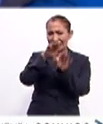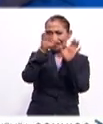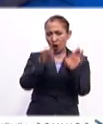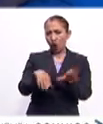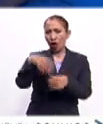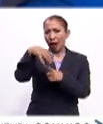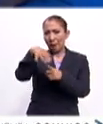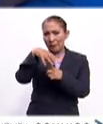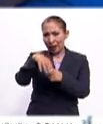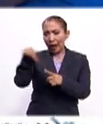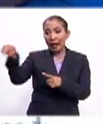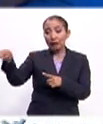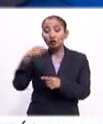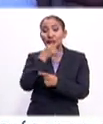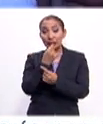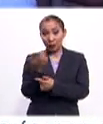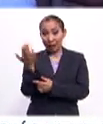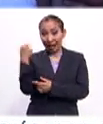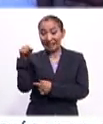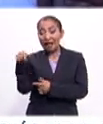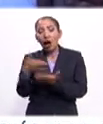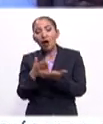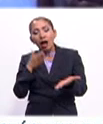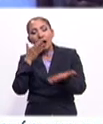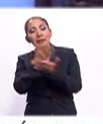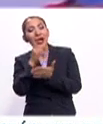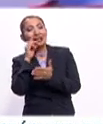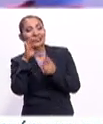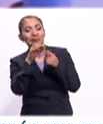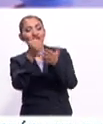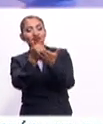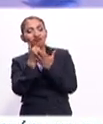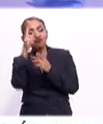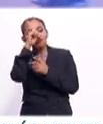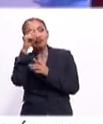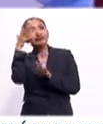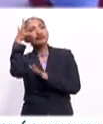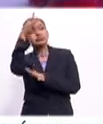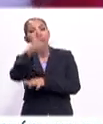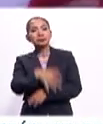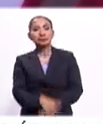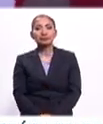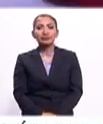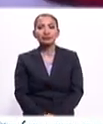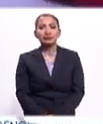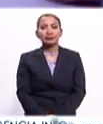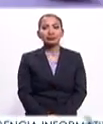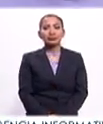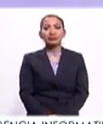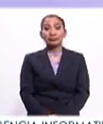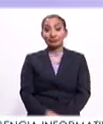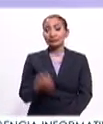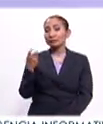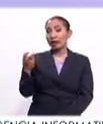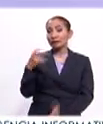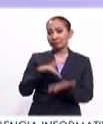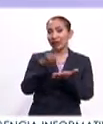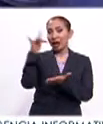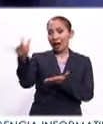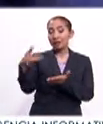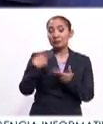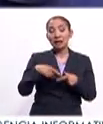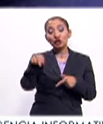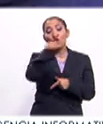de la Campana. Esos niños que hoy encuentran una guía hacia nuevos horizontes. Esto gracias